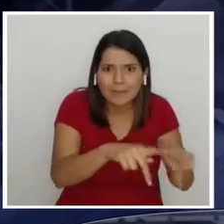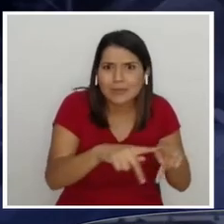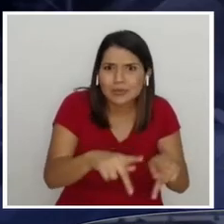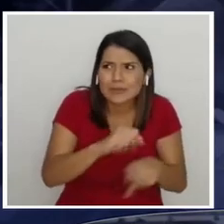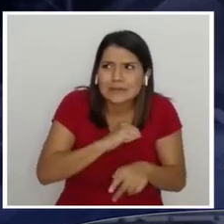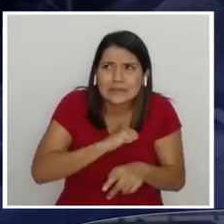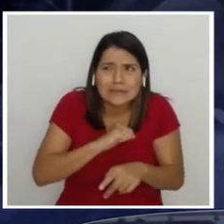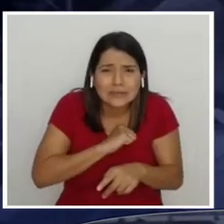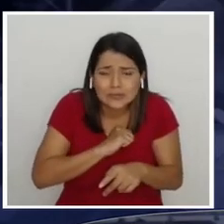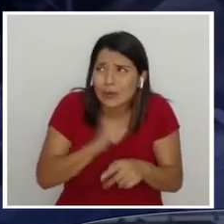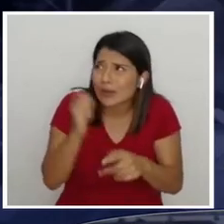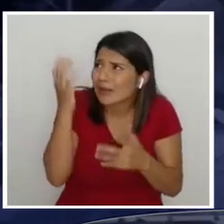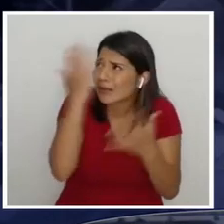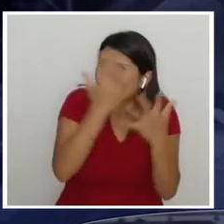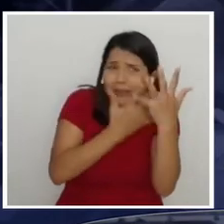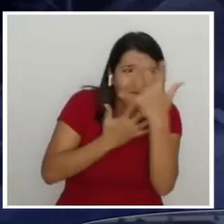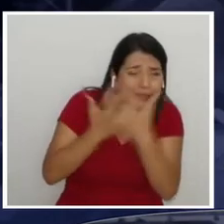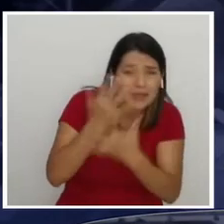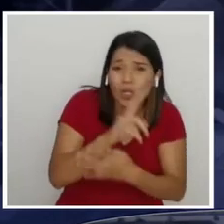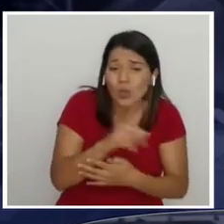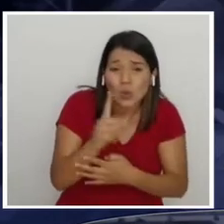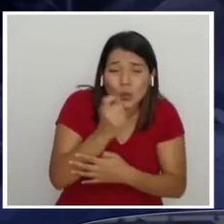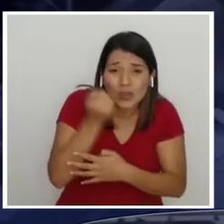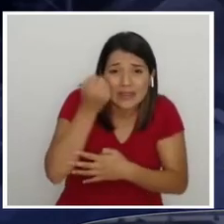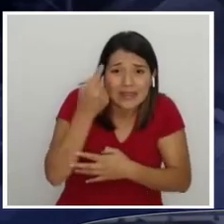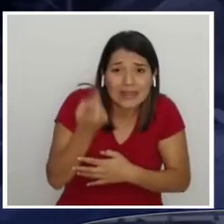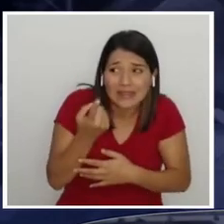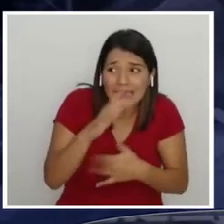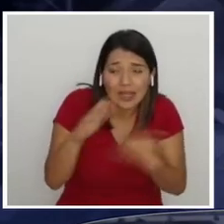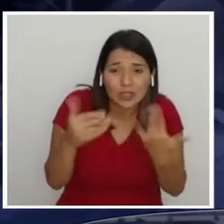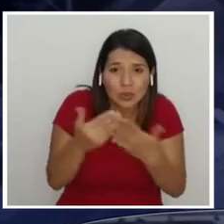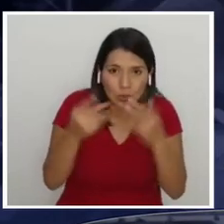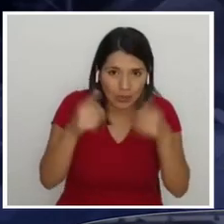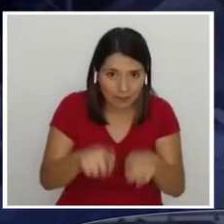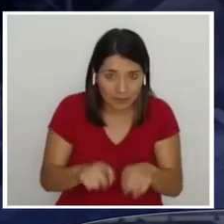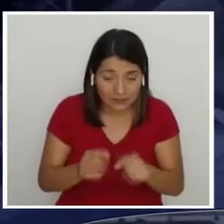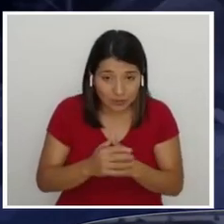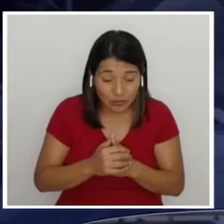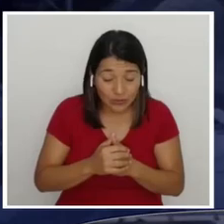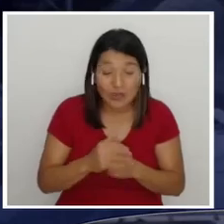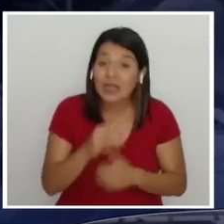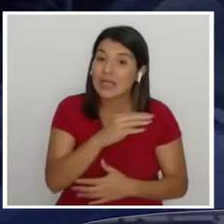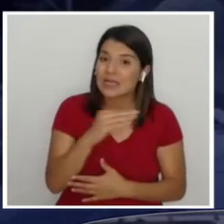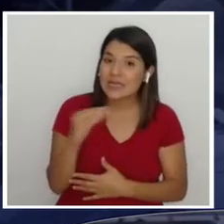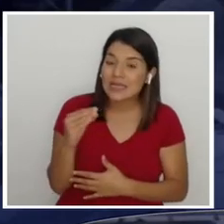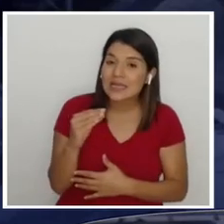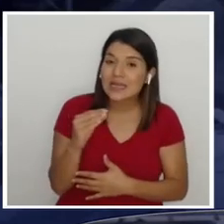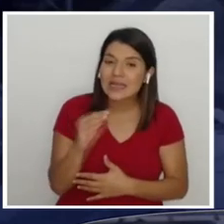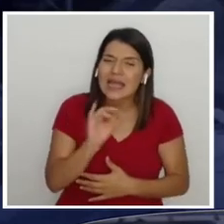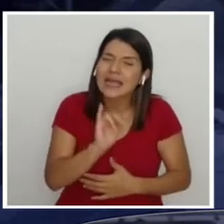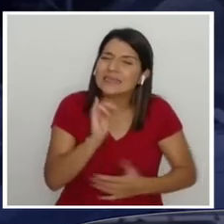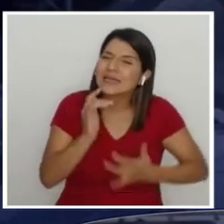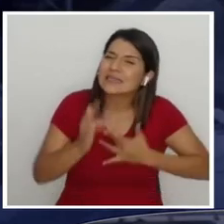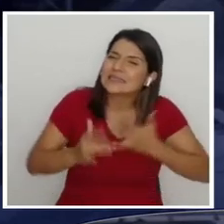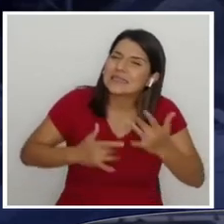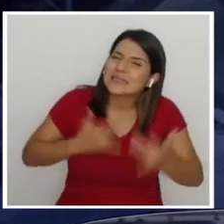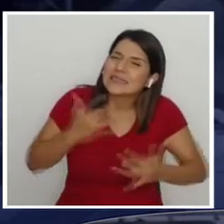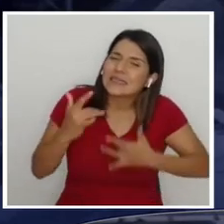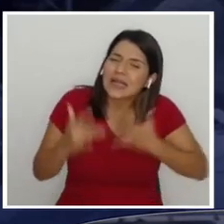que no entendía en fracción de segundos todo lo que había pasado. Y pues esas sensaciones que uno recoge en el